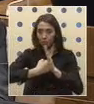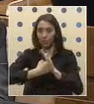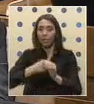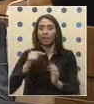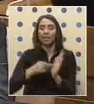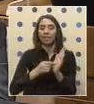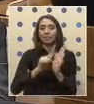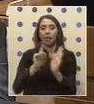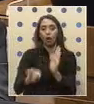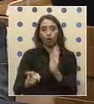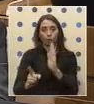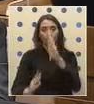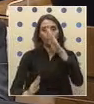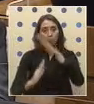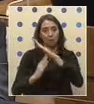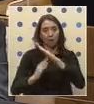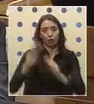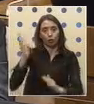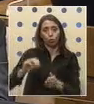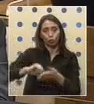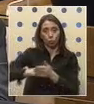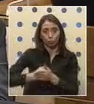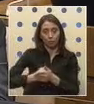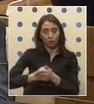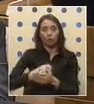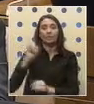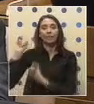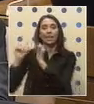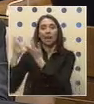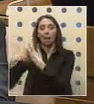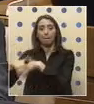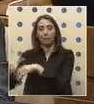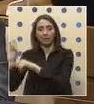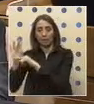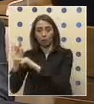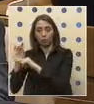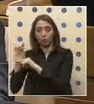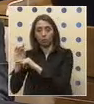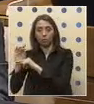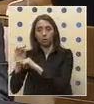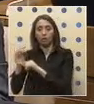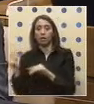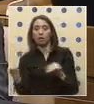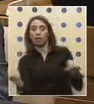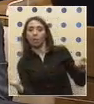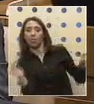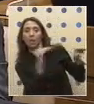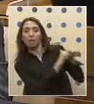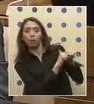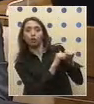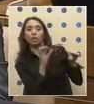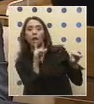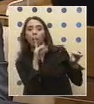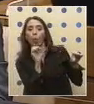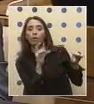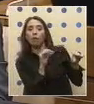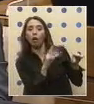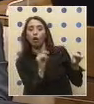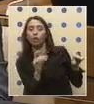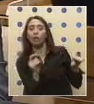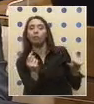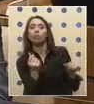orden de paralización o suspensión de obra si el concesionario consigna en la cuenta corriente del tribunal la